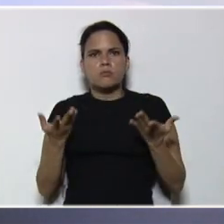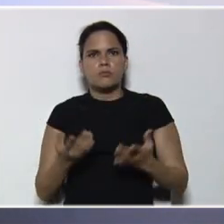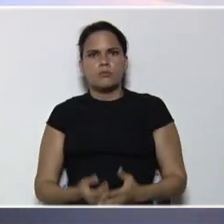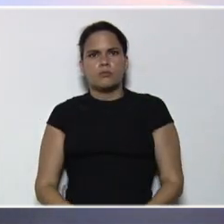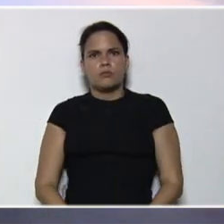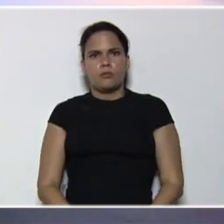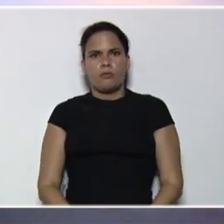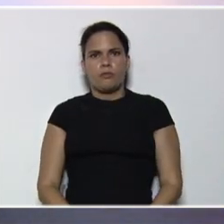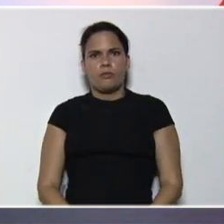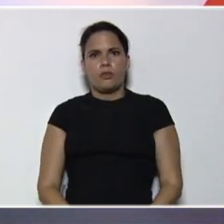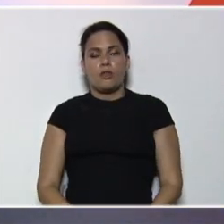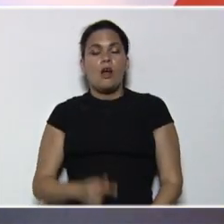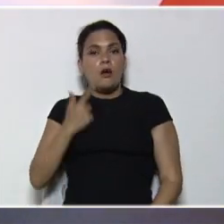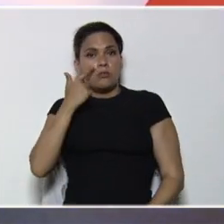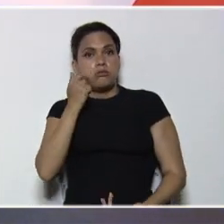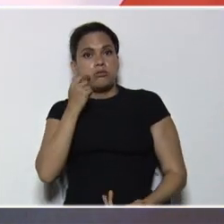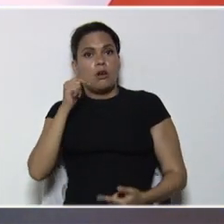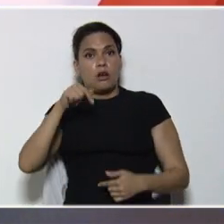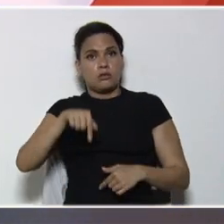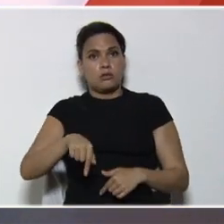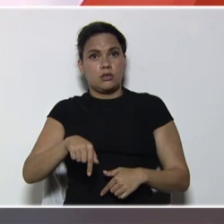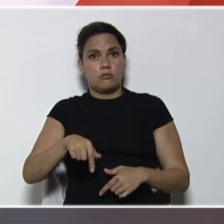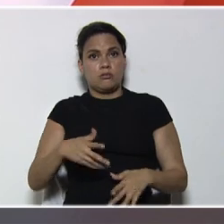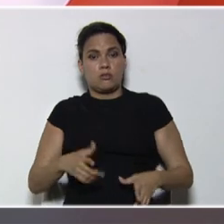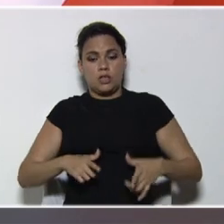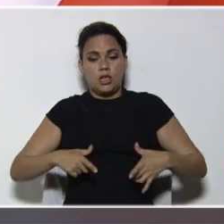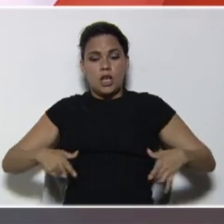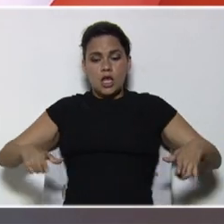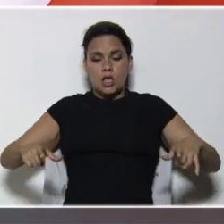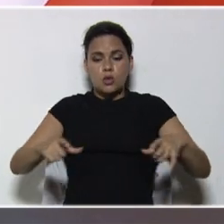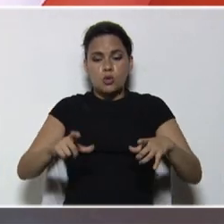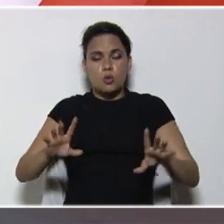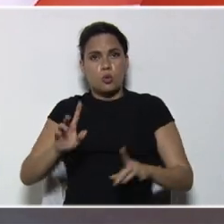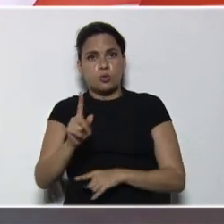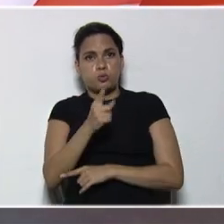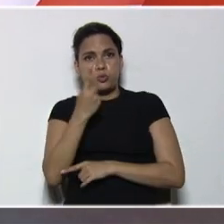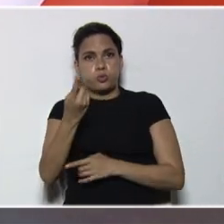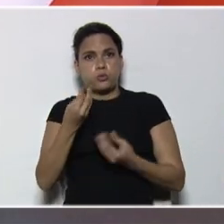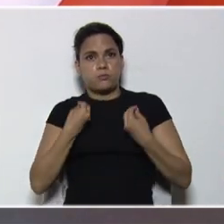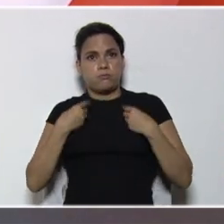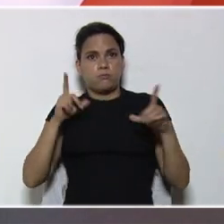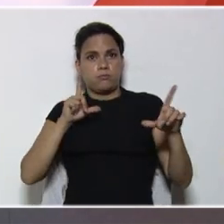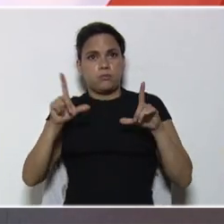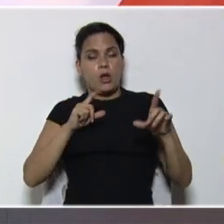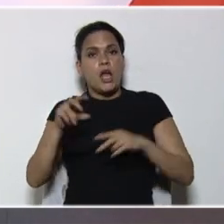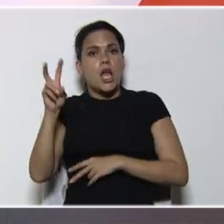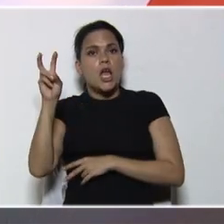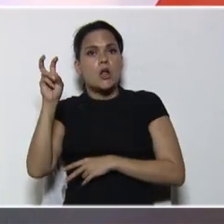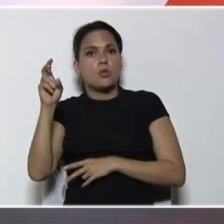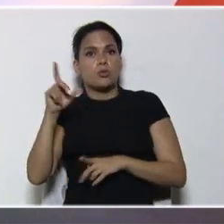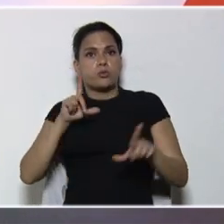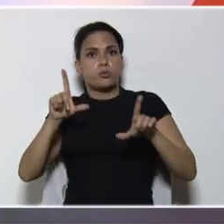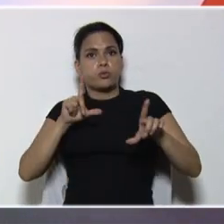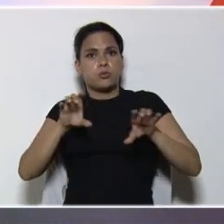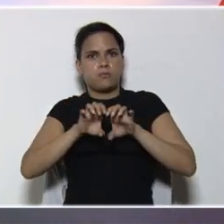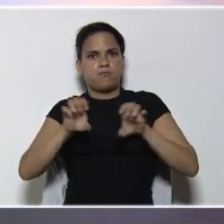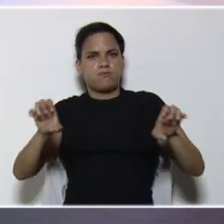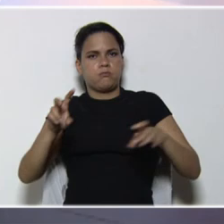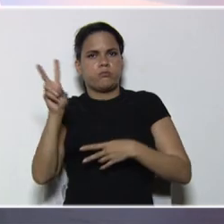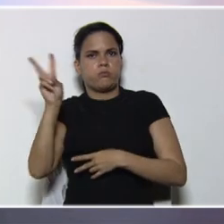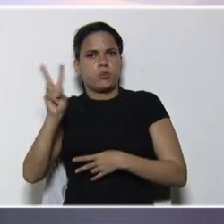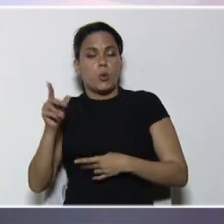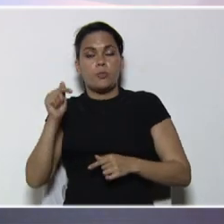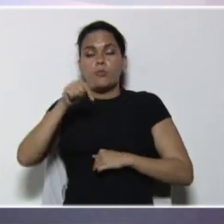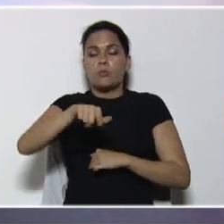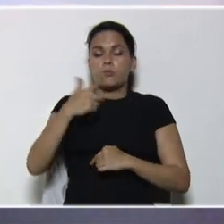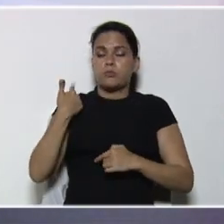como hemos acostumbrado acá en el estudio número uno de Vive TV, el nuevo canal educativo de Venezuela. Hoy